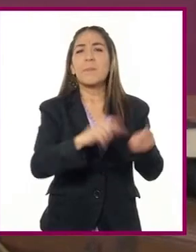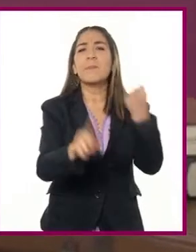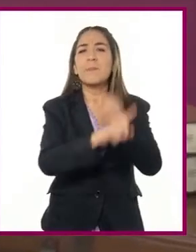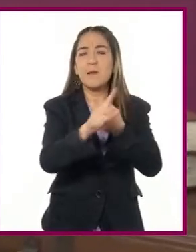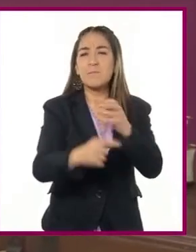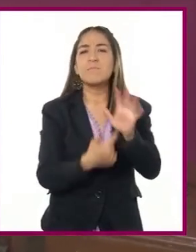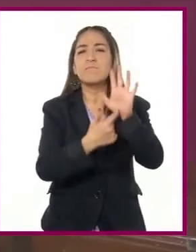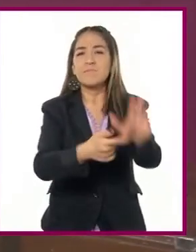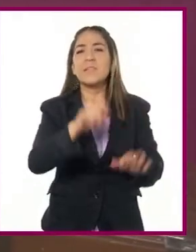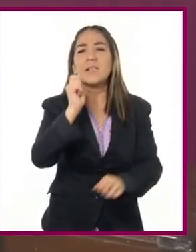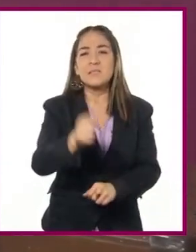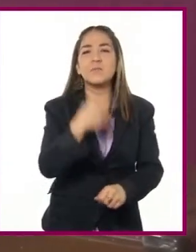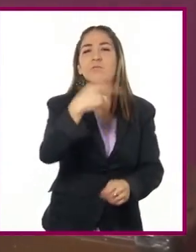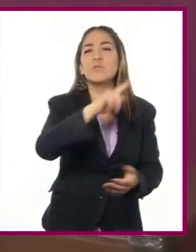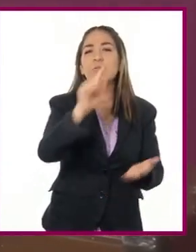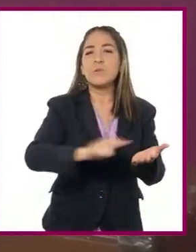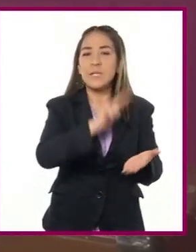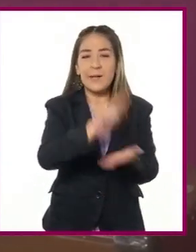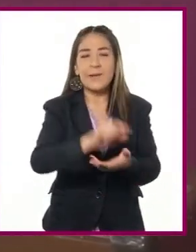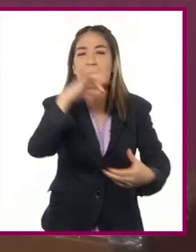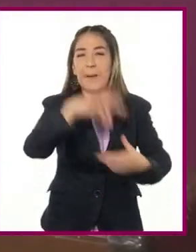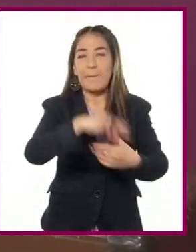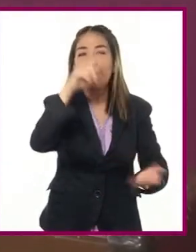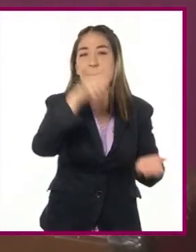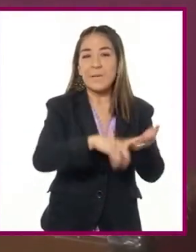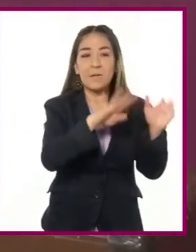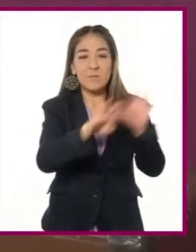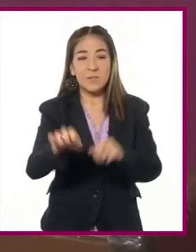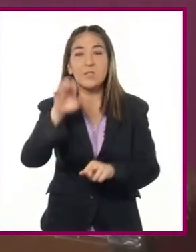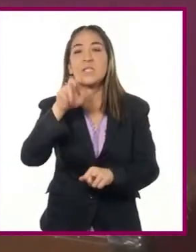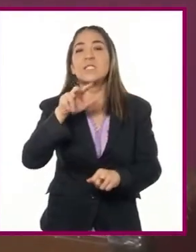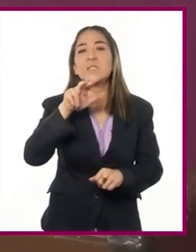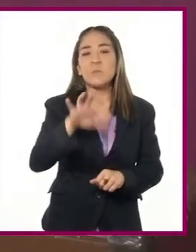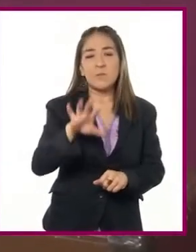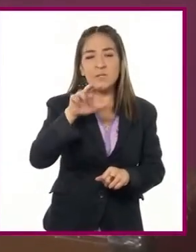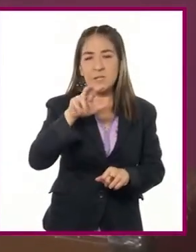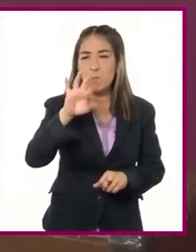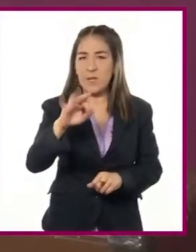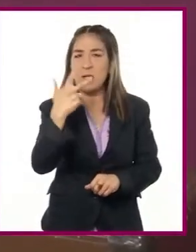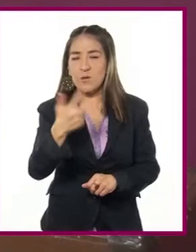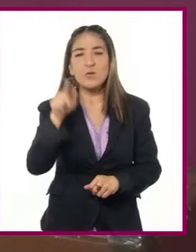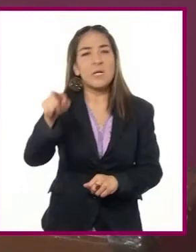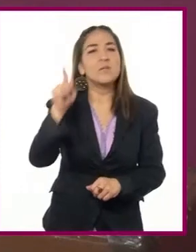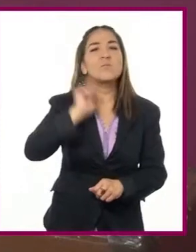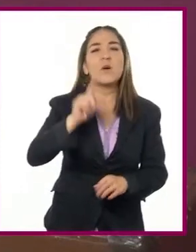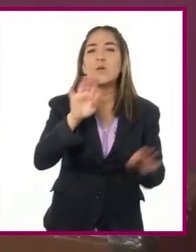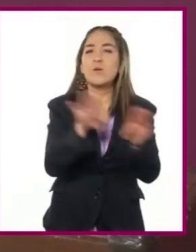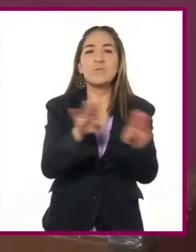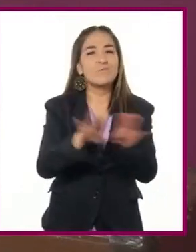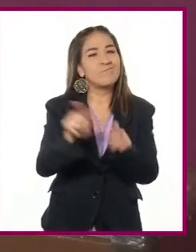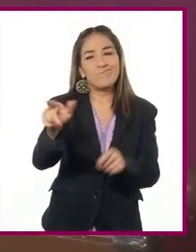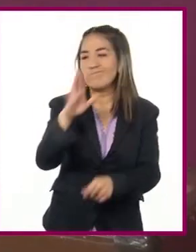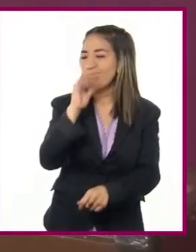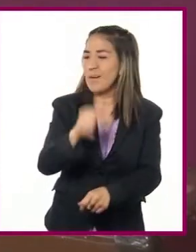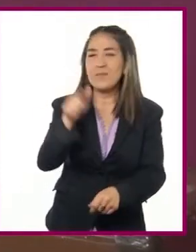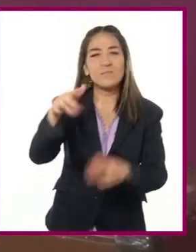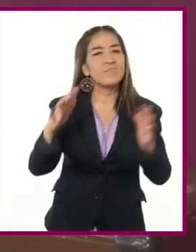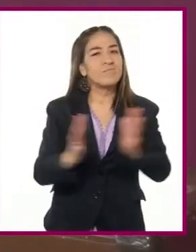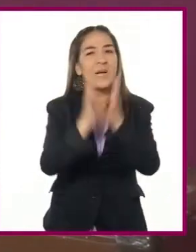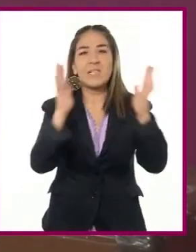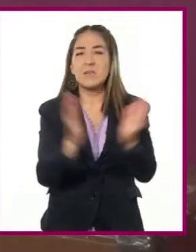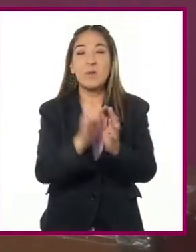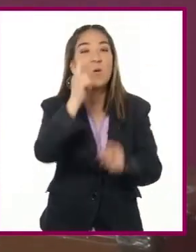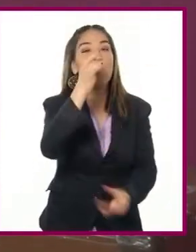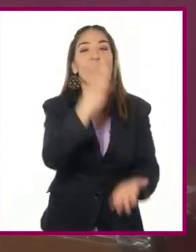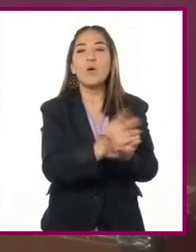de acuerdo con la ley electoral de 1918, las mujeres estaban impedidas para participar y solo se consideraba a